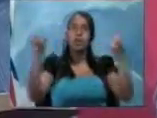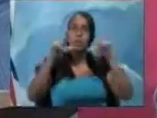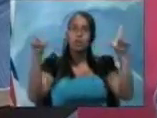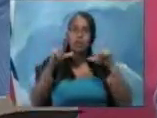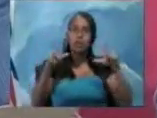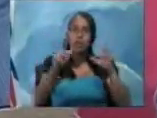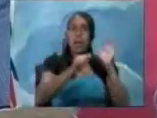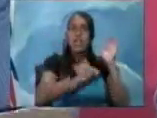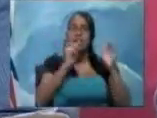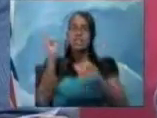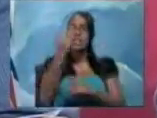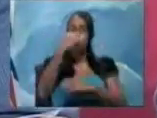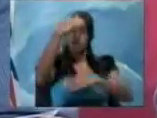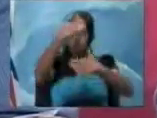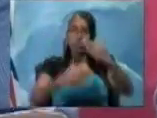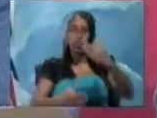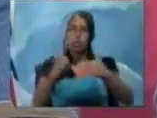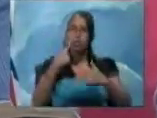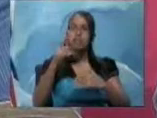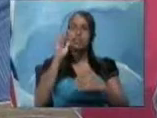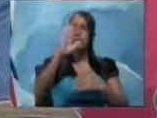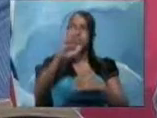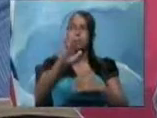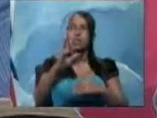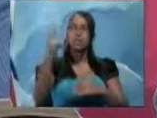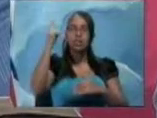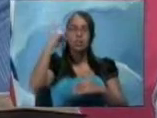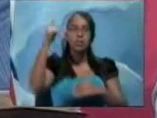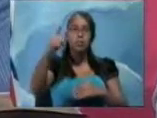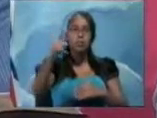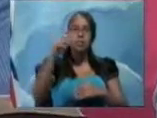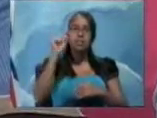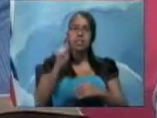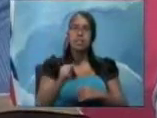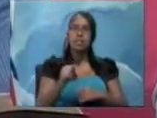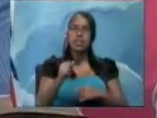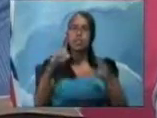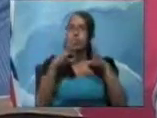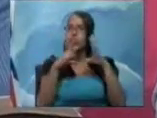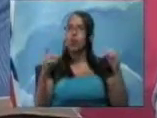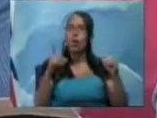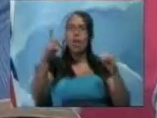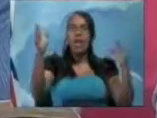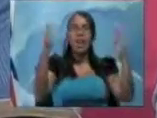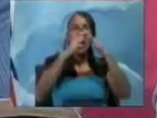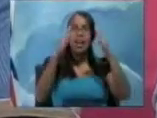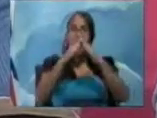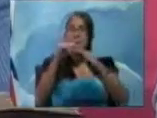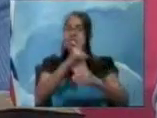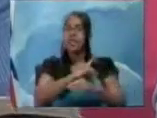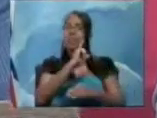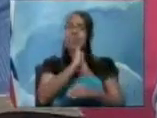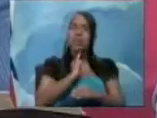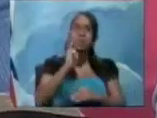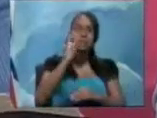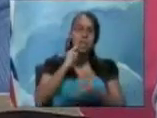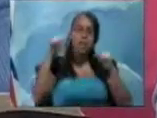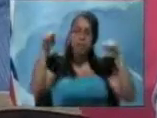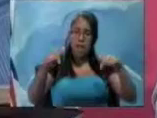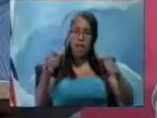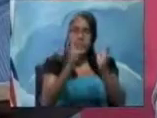el segundo texto dice así sepa pues ciertísimo toda la casa de Israel que a este